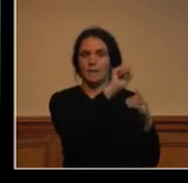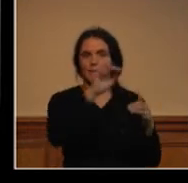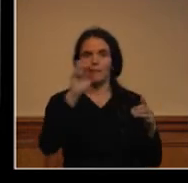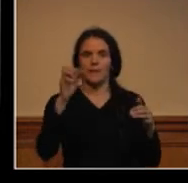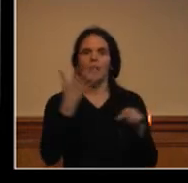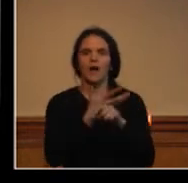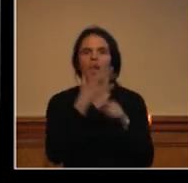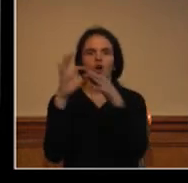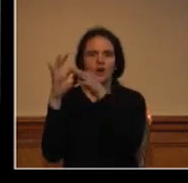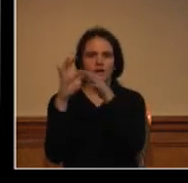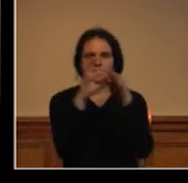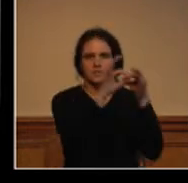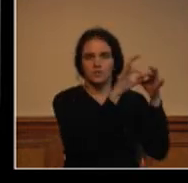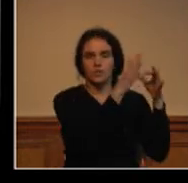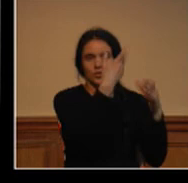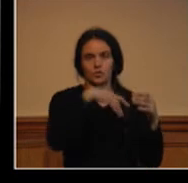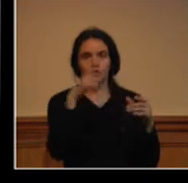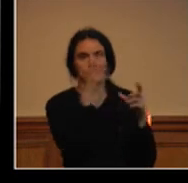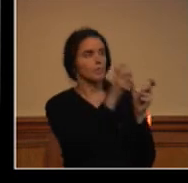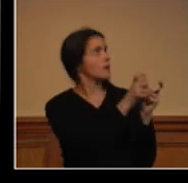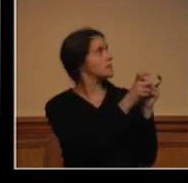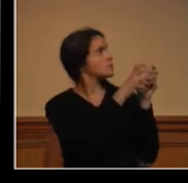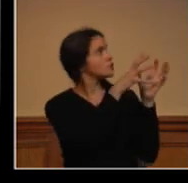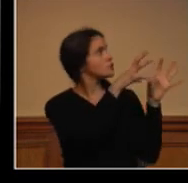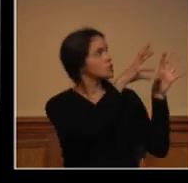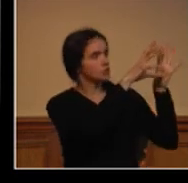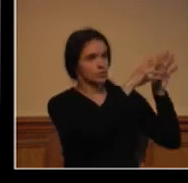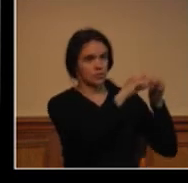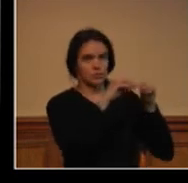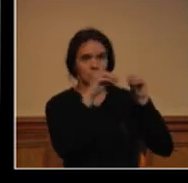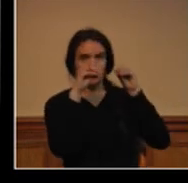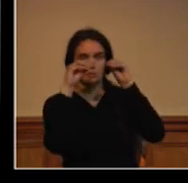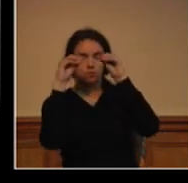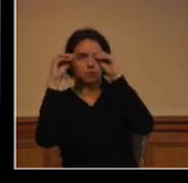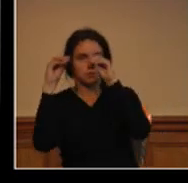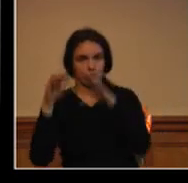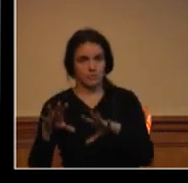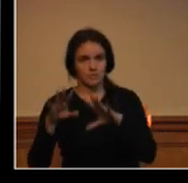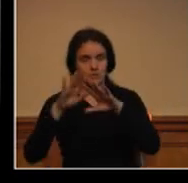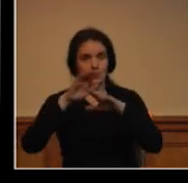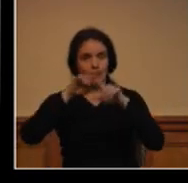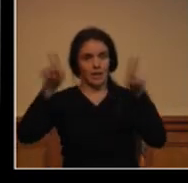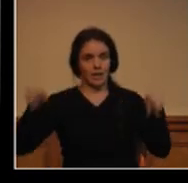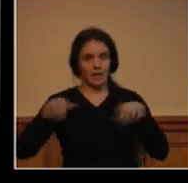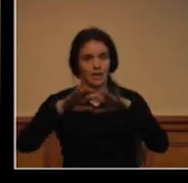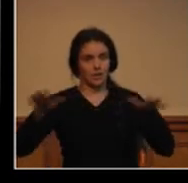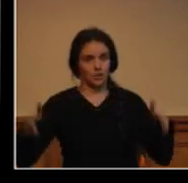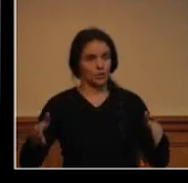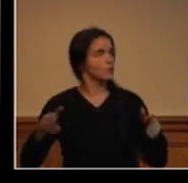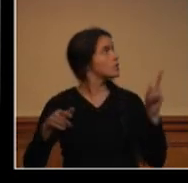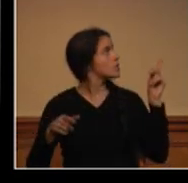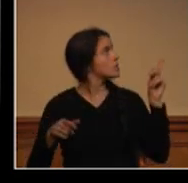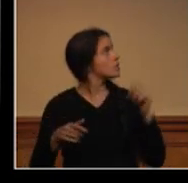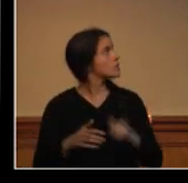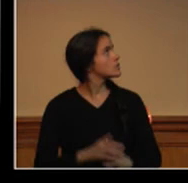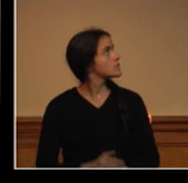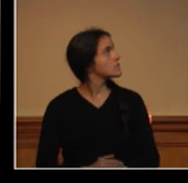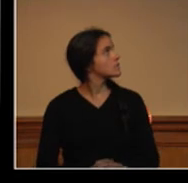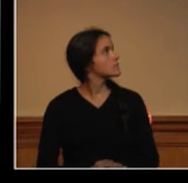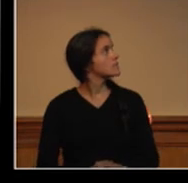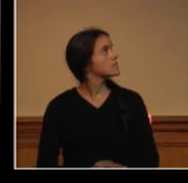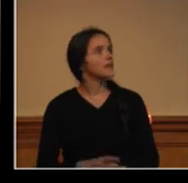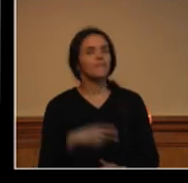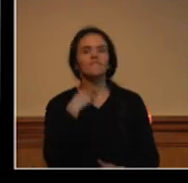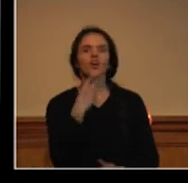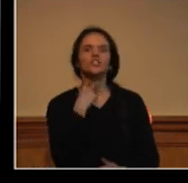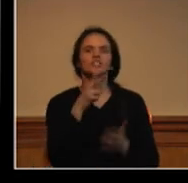oración. Entonces, si lo tomamos y lo llevamos al escritorio... Ignacio toca